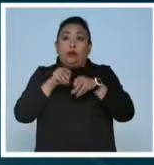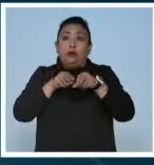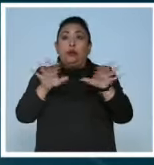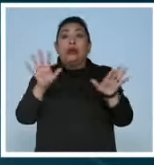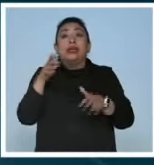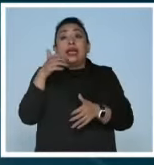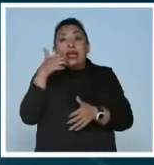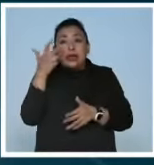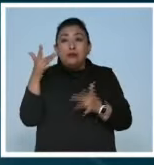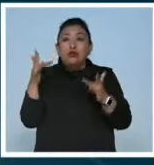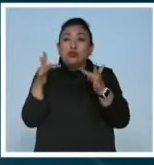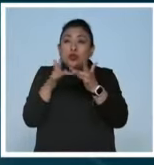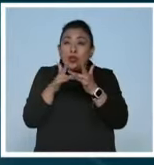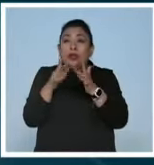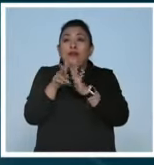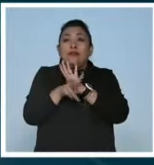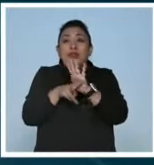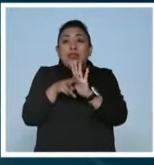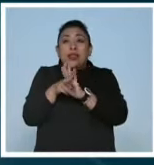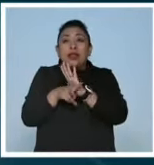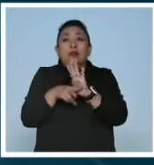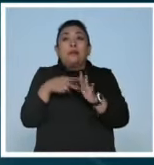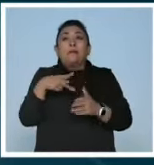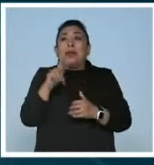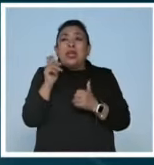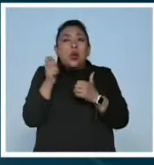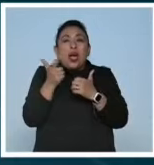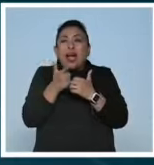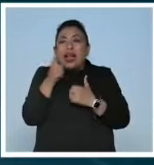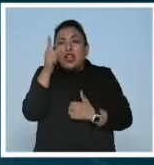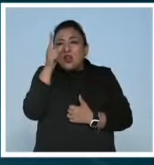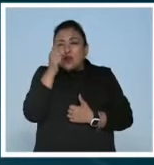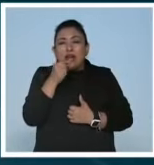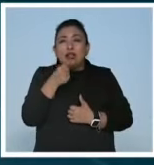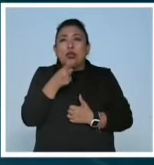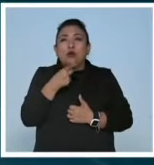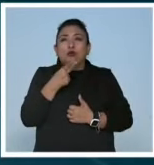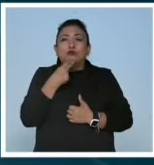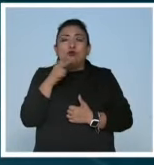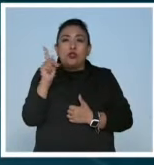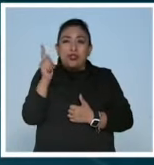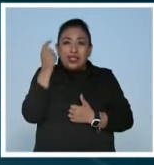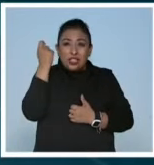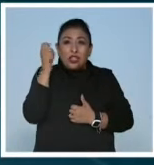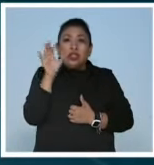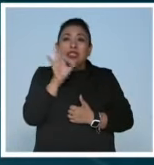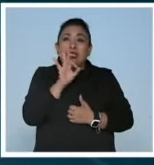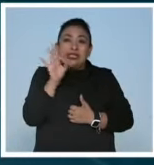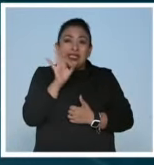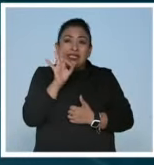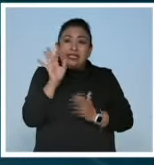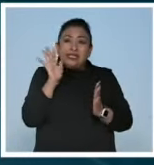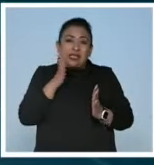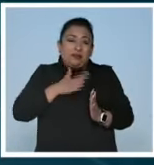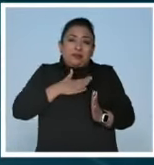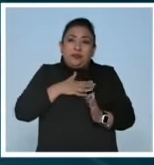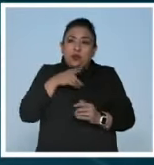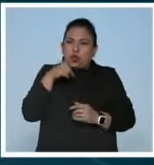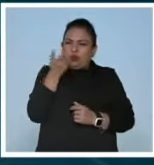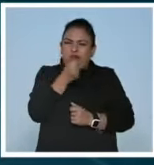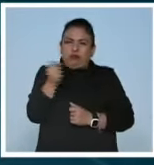querido conectarnos con video, Margo, pero algo está fallando en las tecnologías que a lo mejor ha de ser quizá de nuestro lado porque